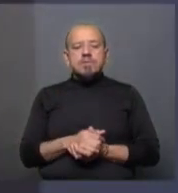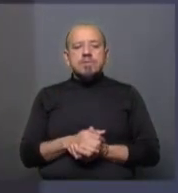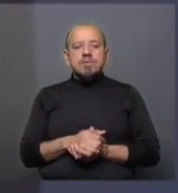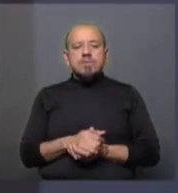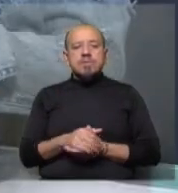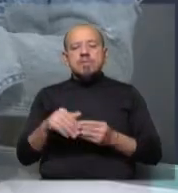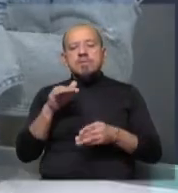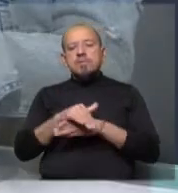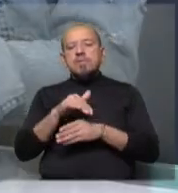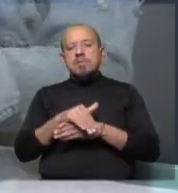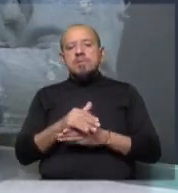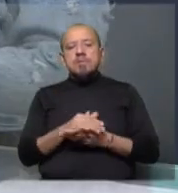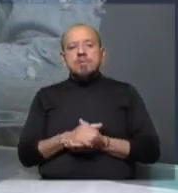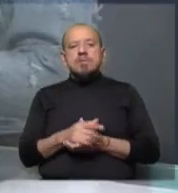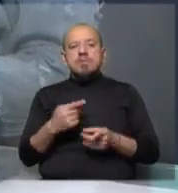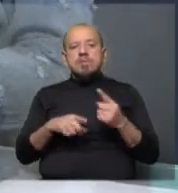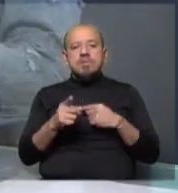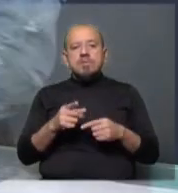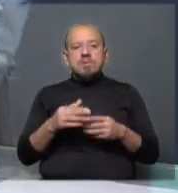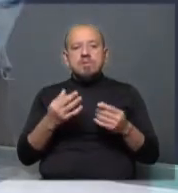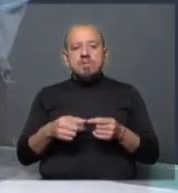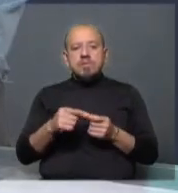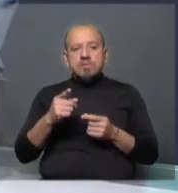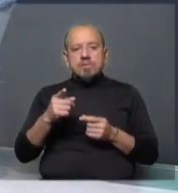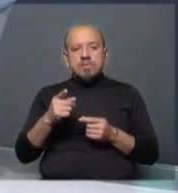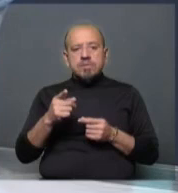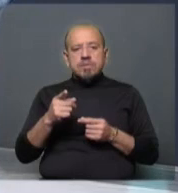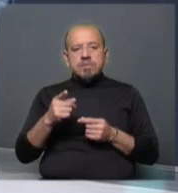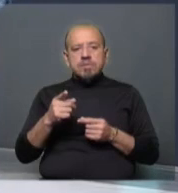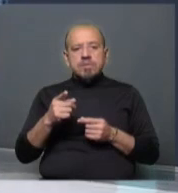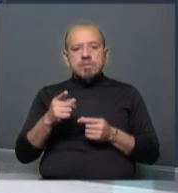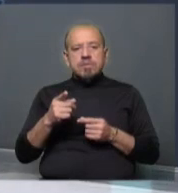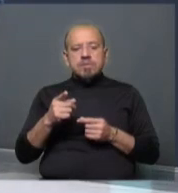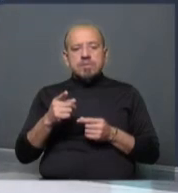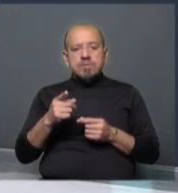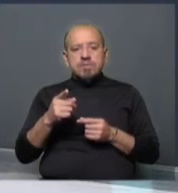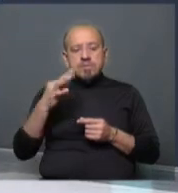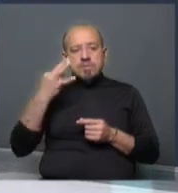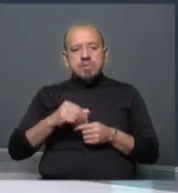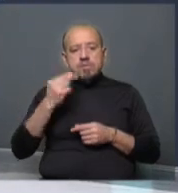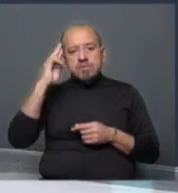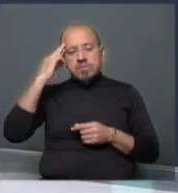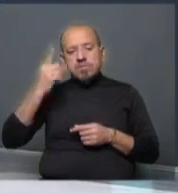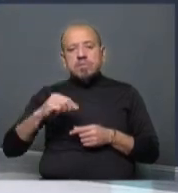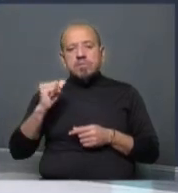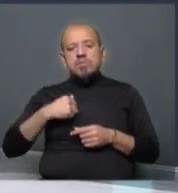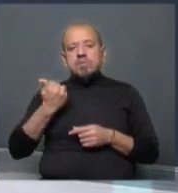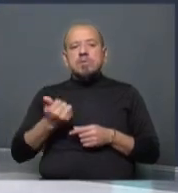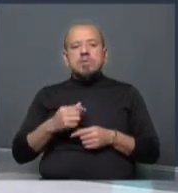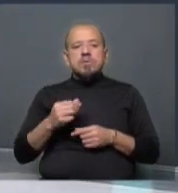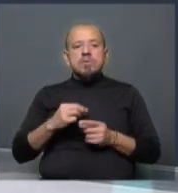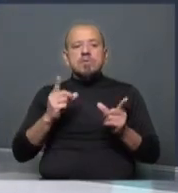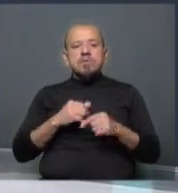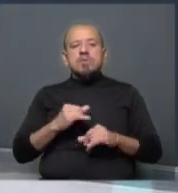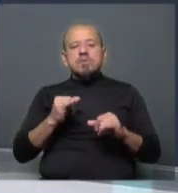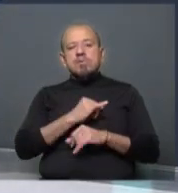felicitaciones Así que queda caso real Uruguay queda hecho la recomendación como decimos aprovechen el fin de semana salir a caminar todo y es un